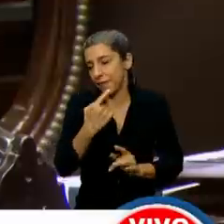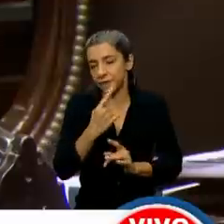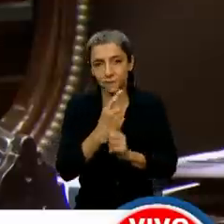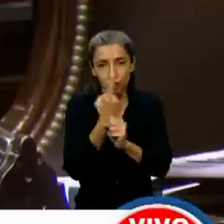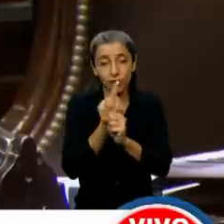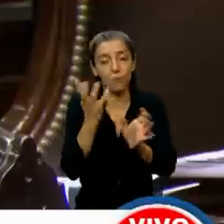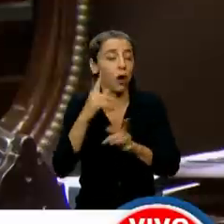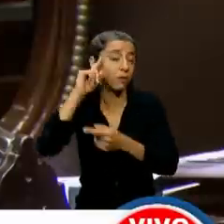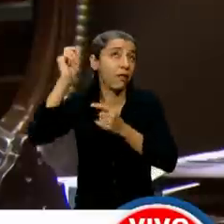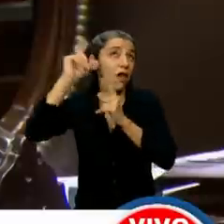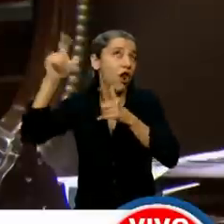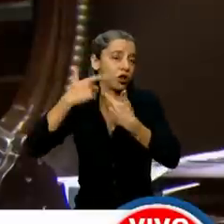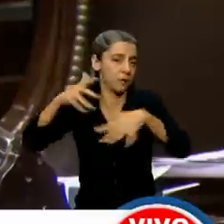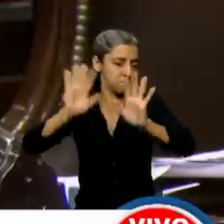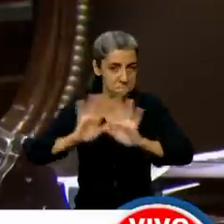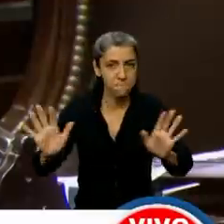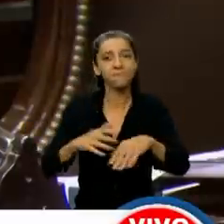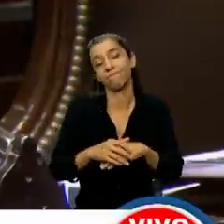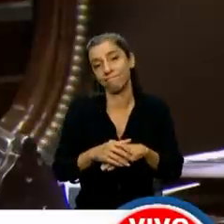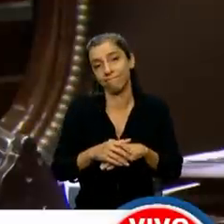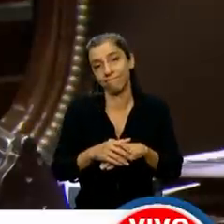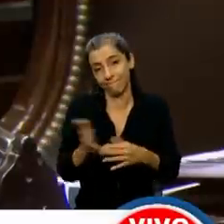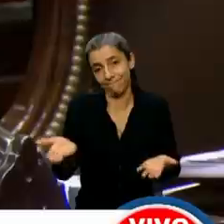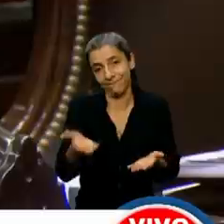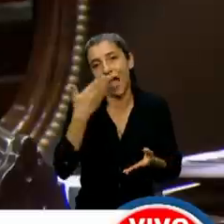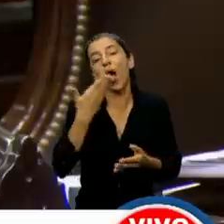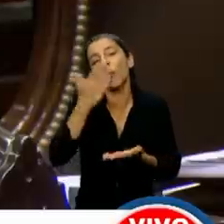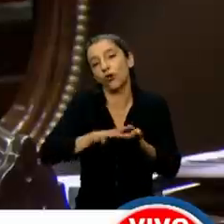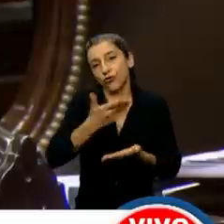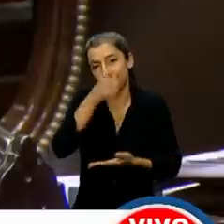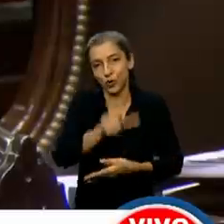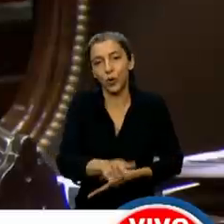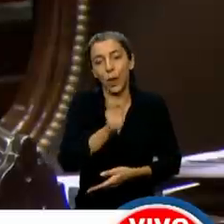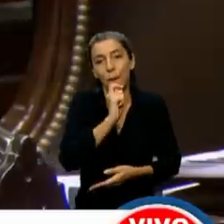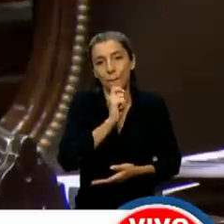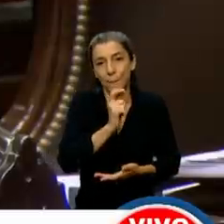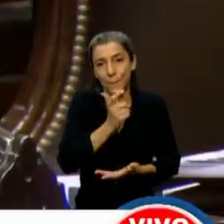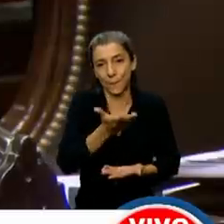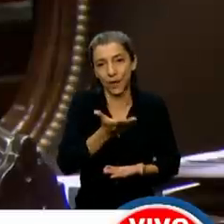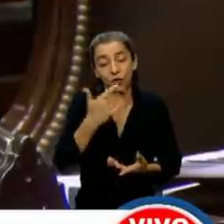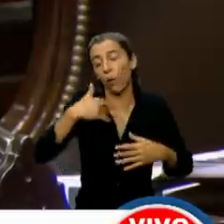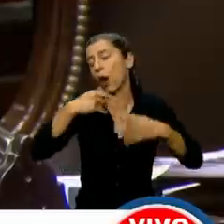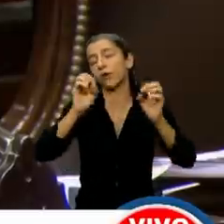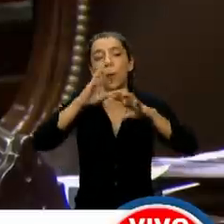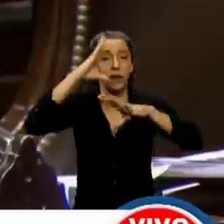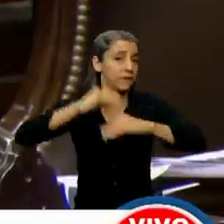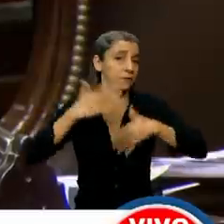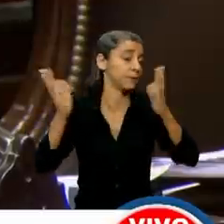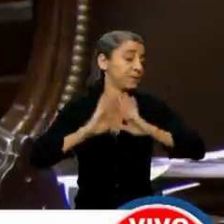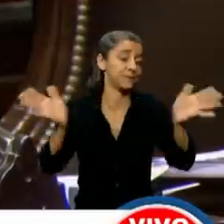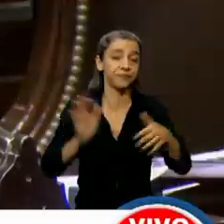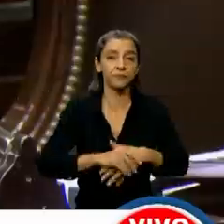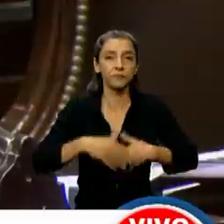ideología es te estoy hablando del periodista by se me fue el nombre el tanto que lo